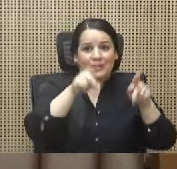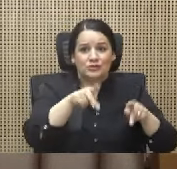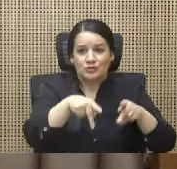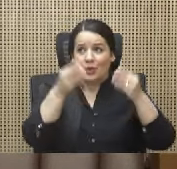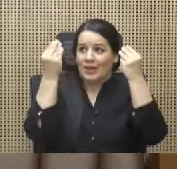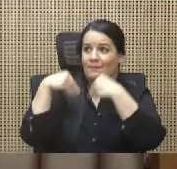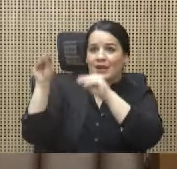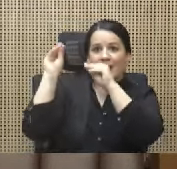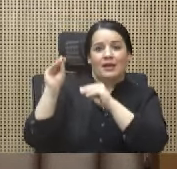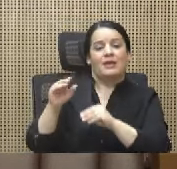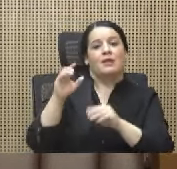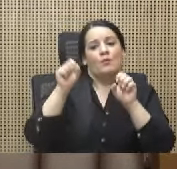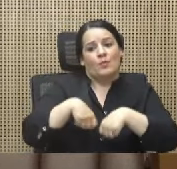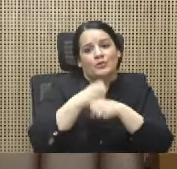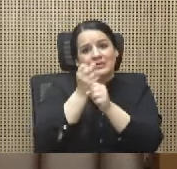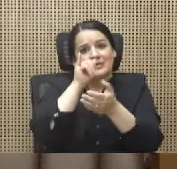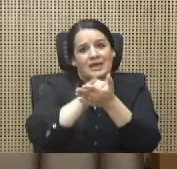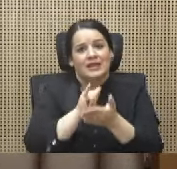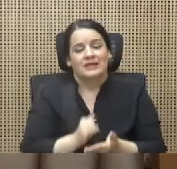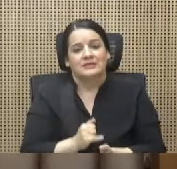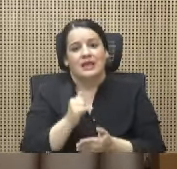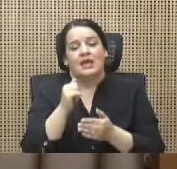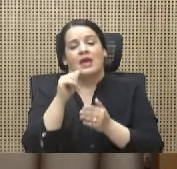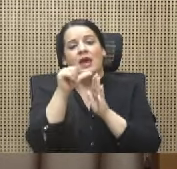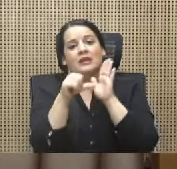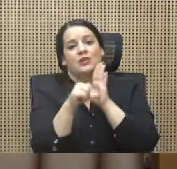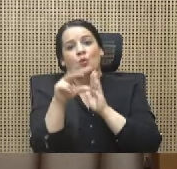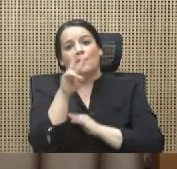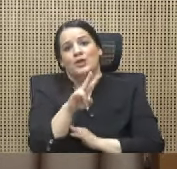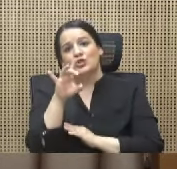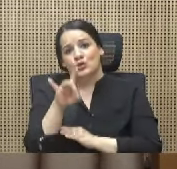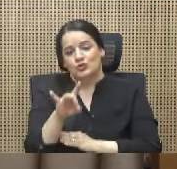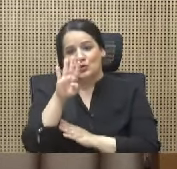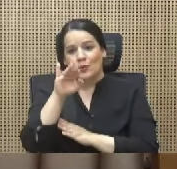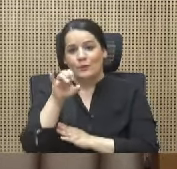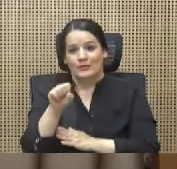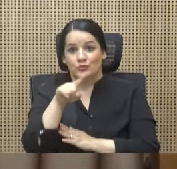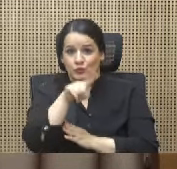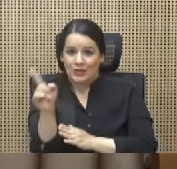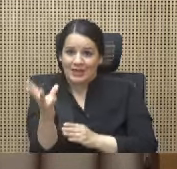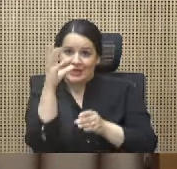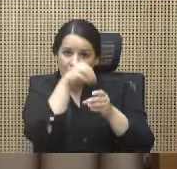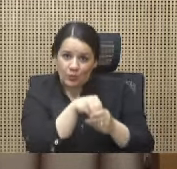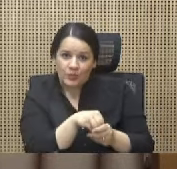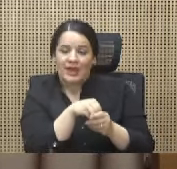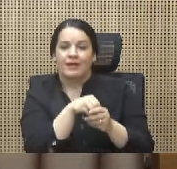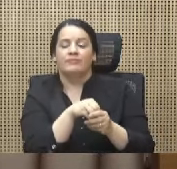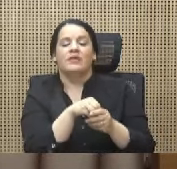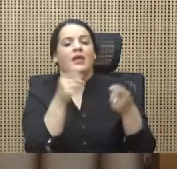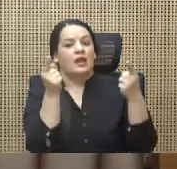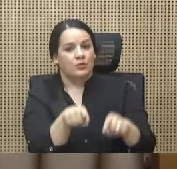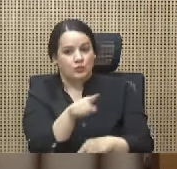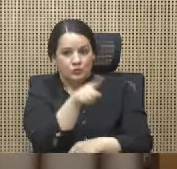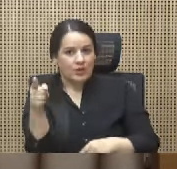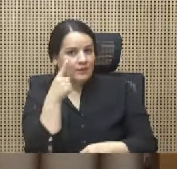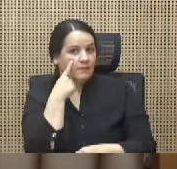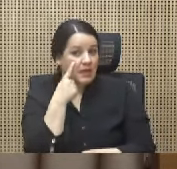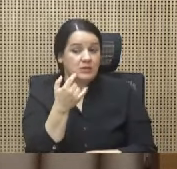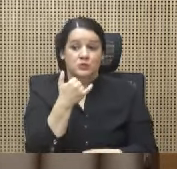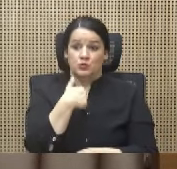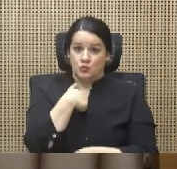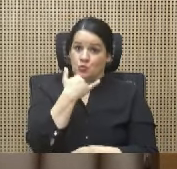diputados, este artículo 28 bis debería contemplar el hecho de que si ustedes ven, si me equivoco, háganmelo